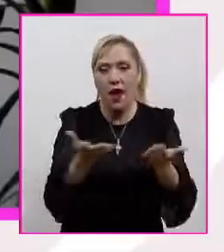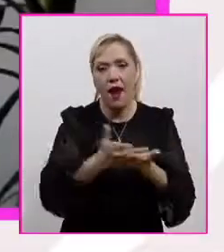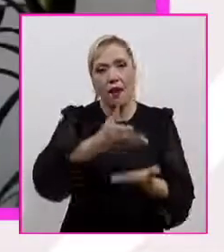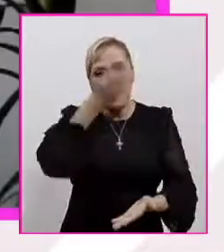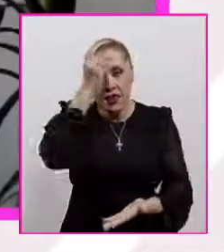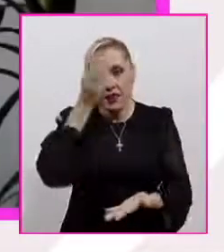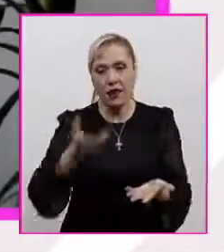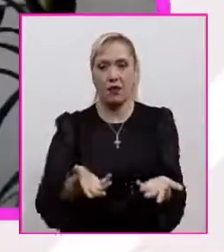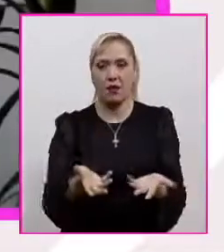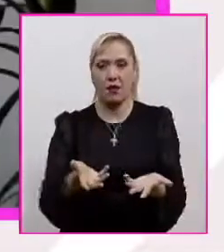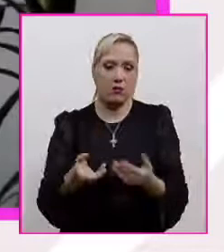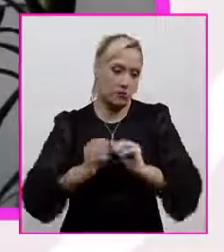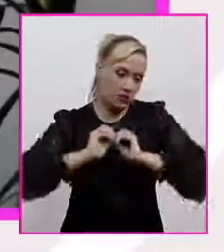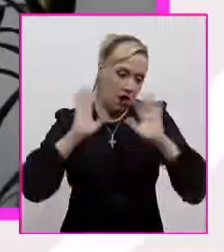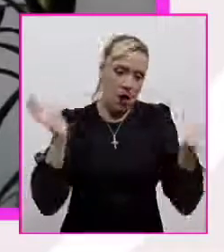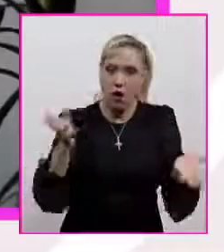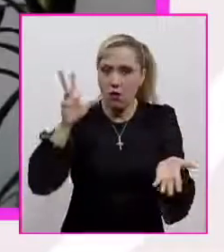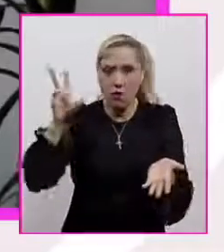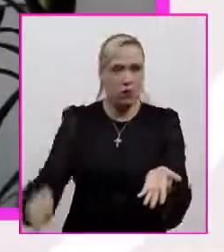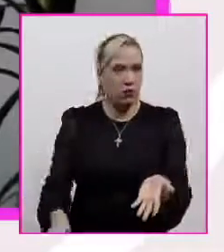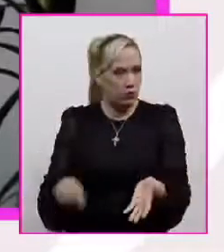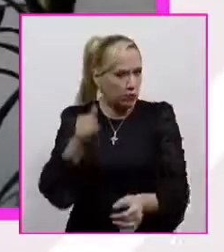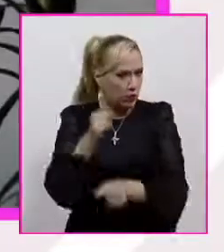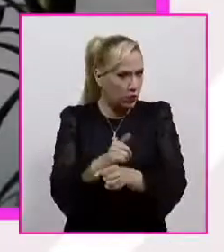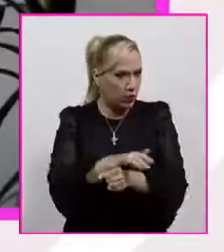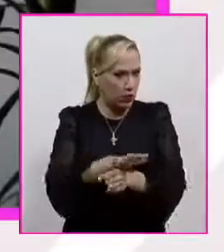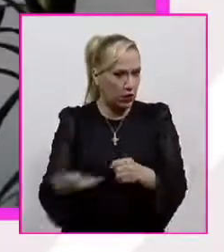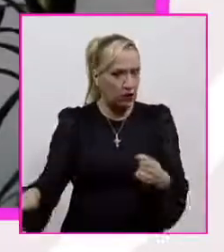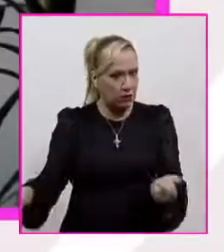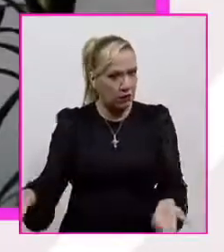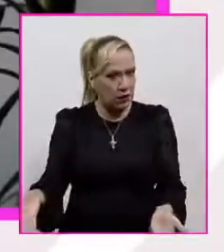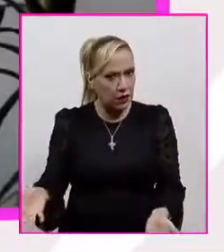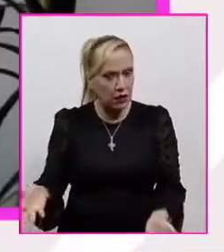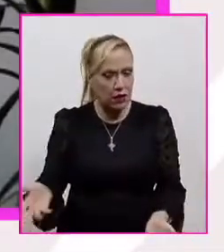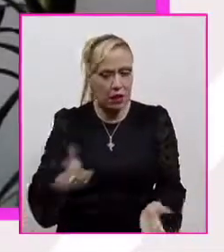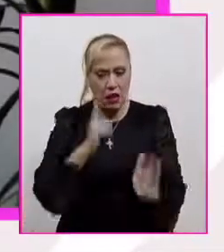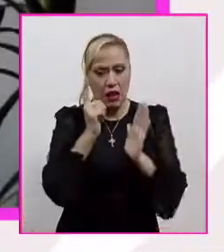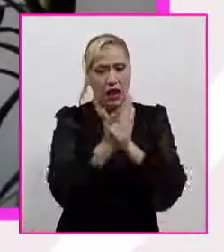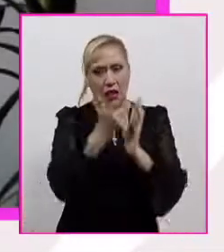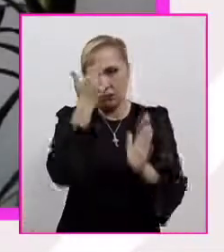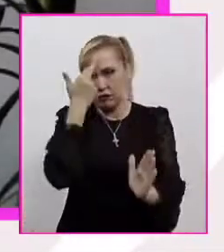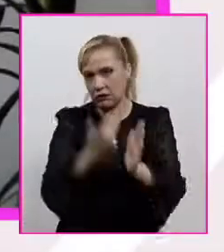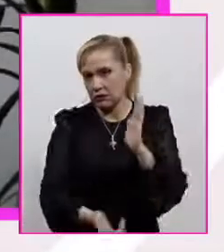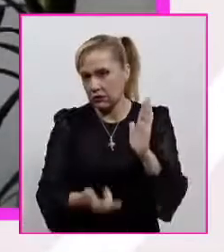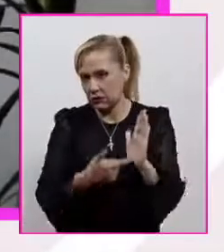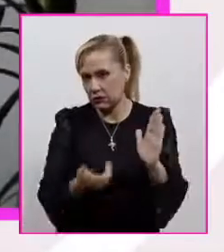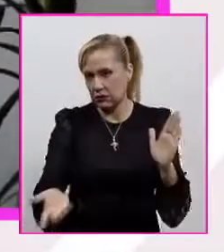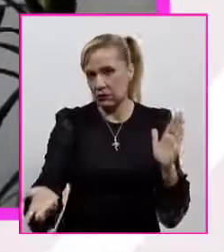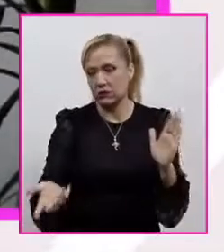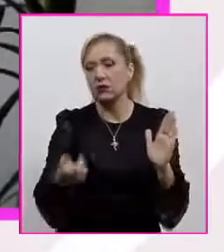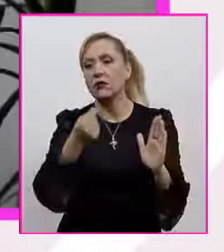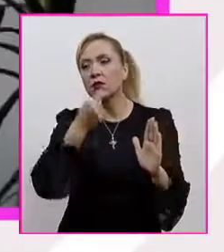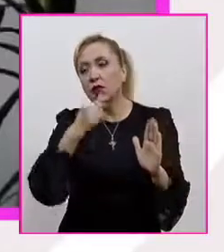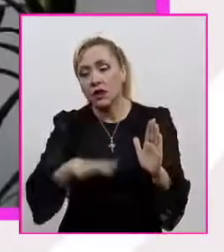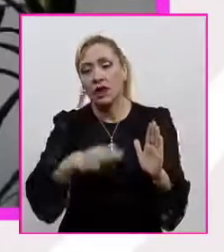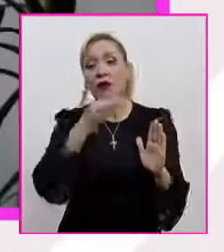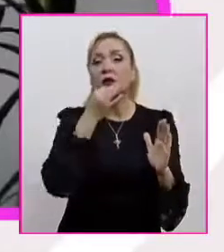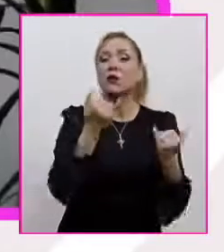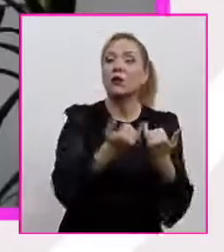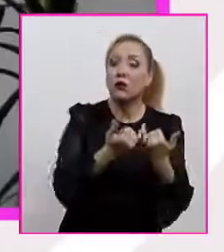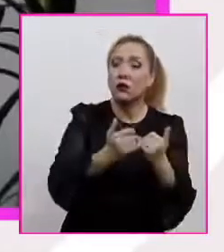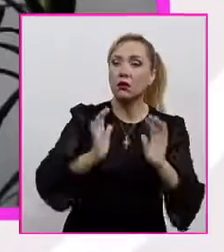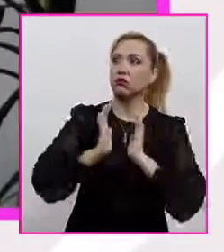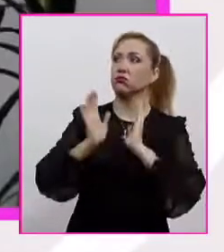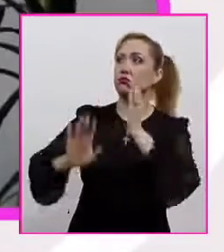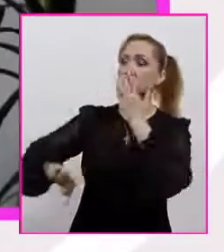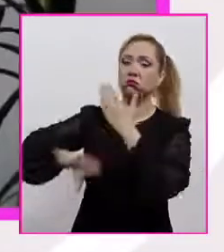educación. Entonces, en este punto, desafortunadamente, niñas y niños también se ven afectados